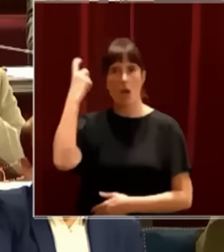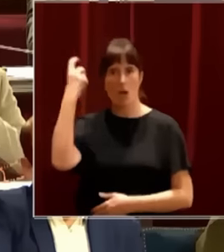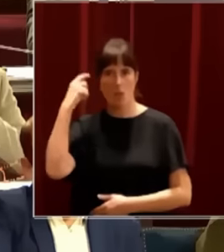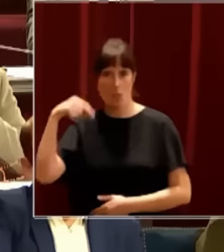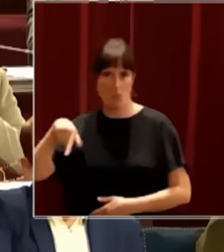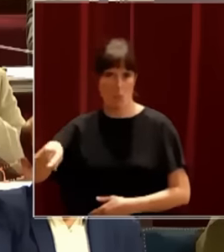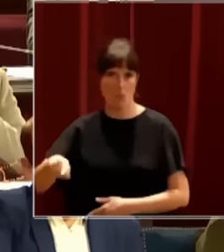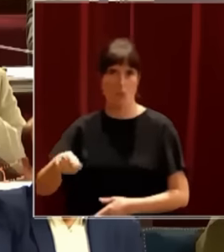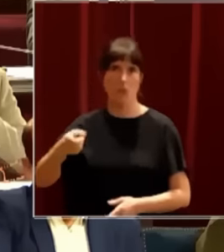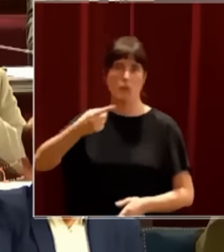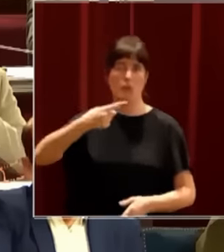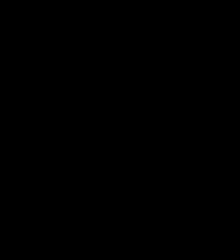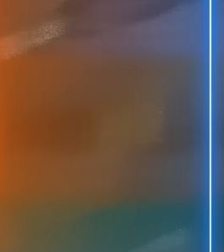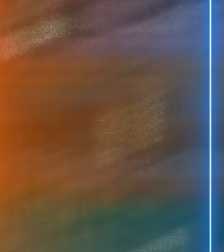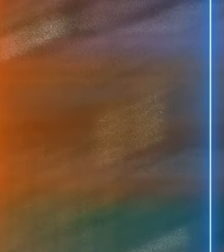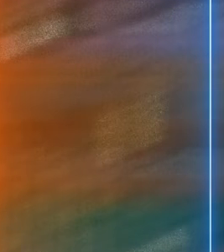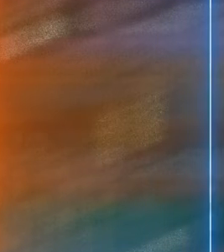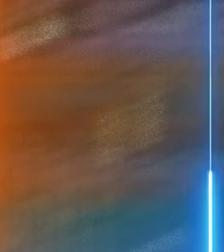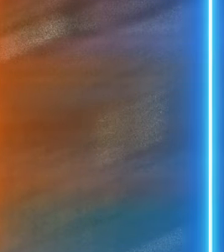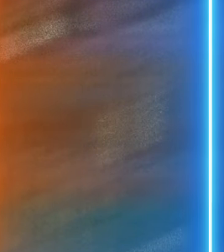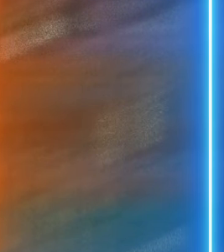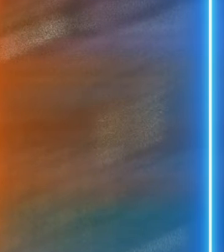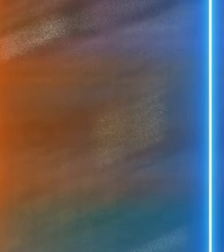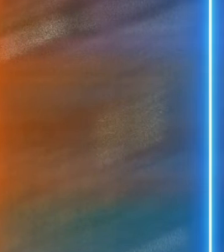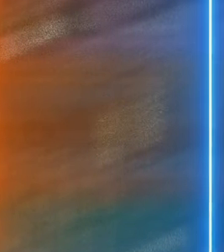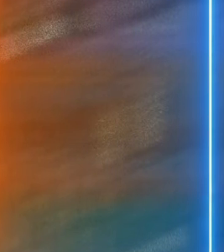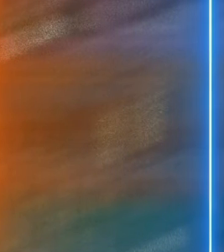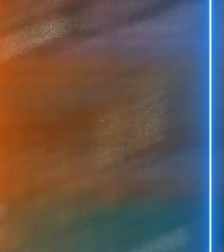¡Viva la libertad y viva España! ¡Gracias!